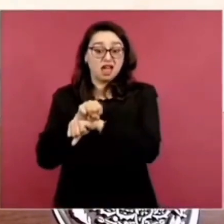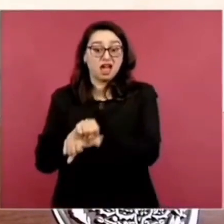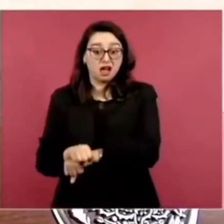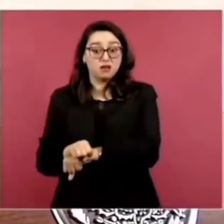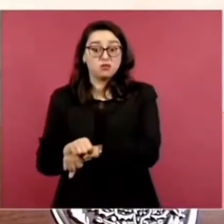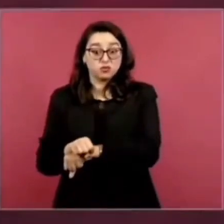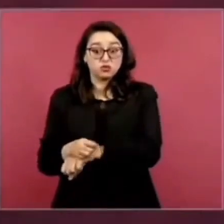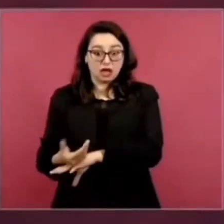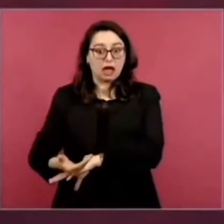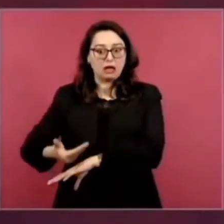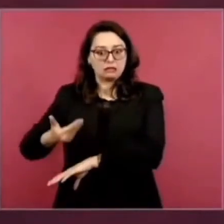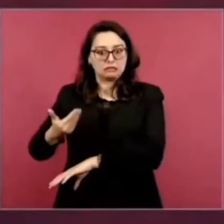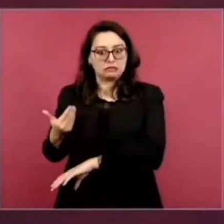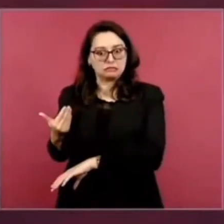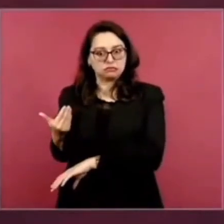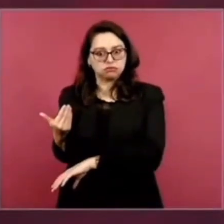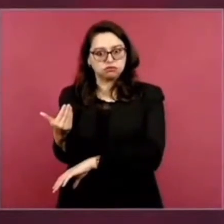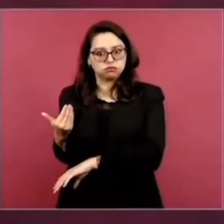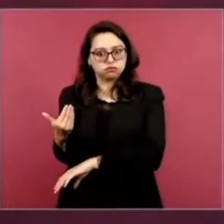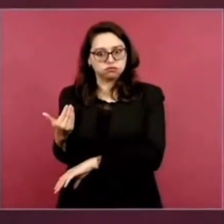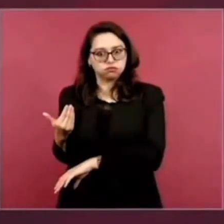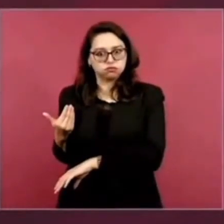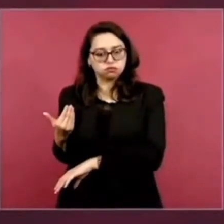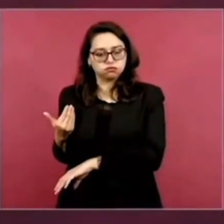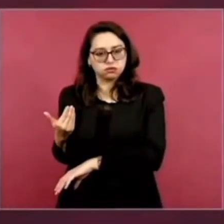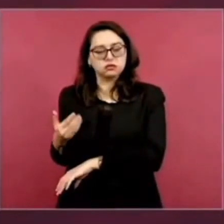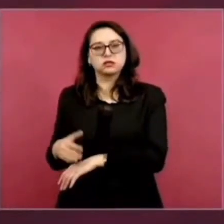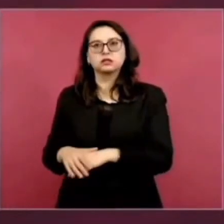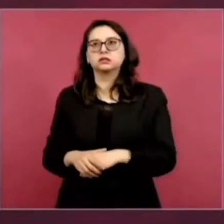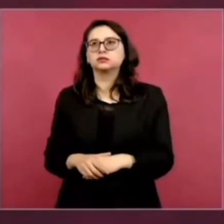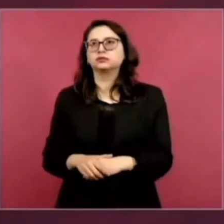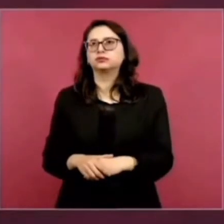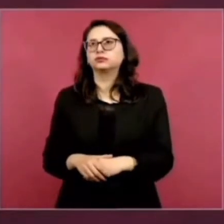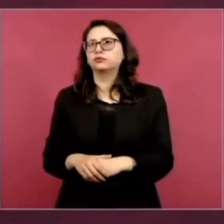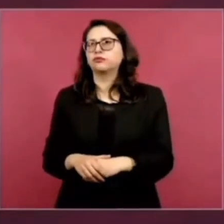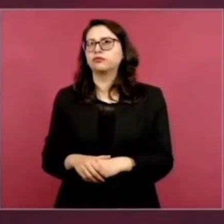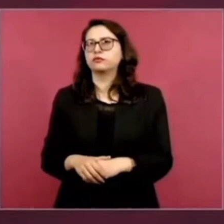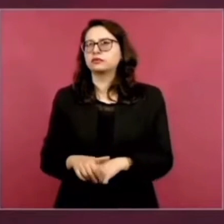se le llamaba